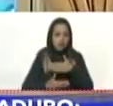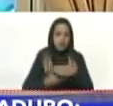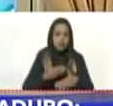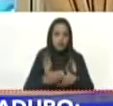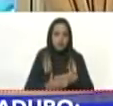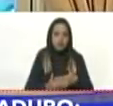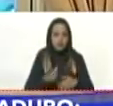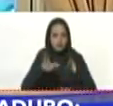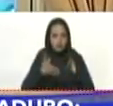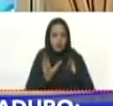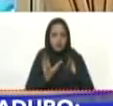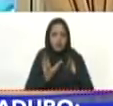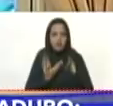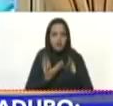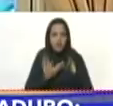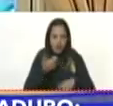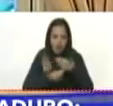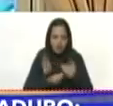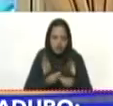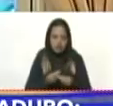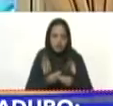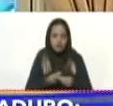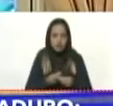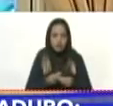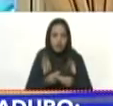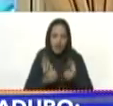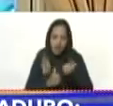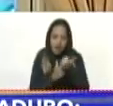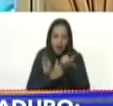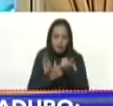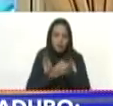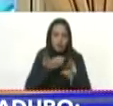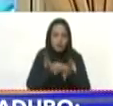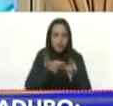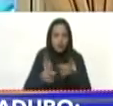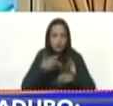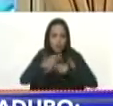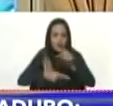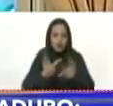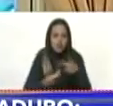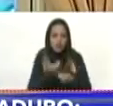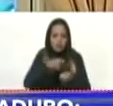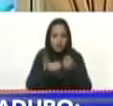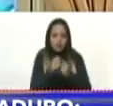para ir apalancando con Petro los procesos productivos reales. Aprobado.